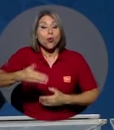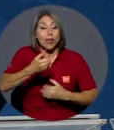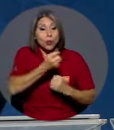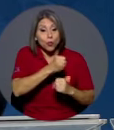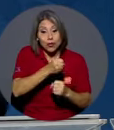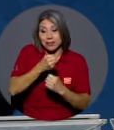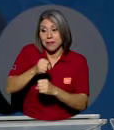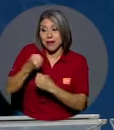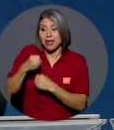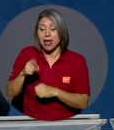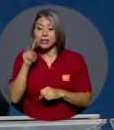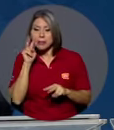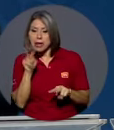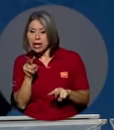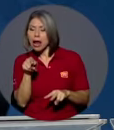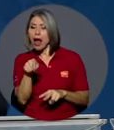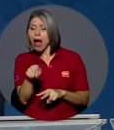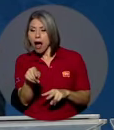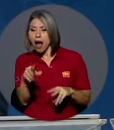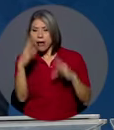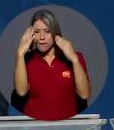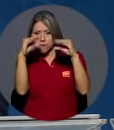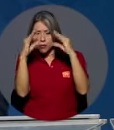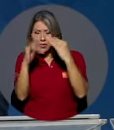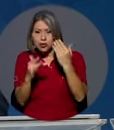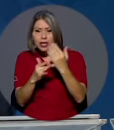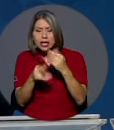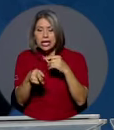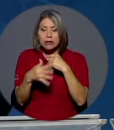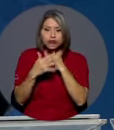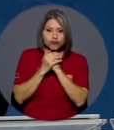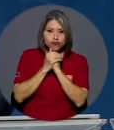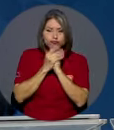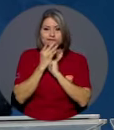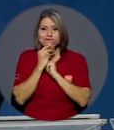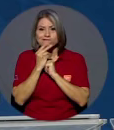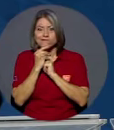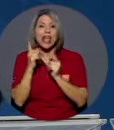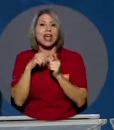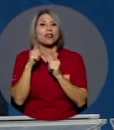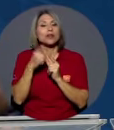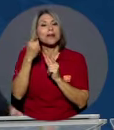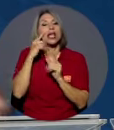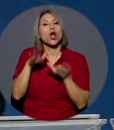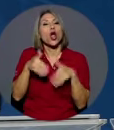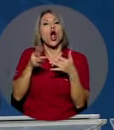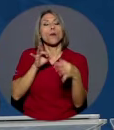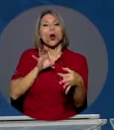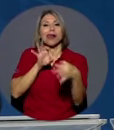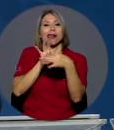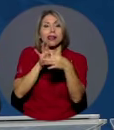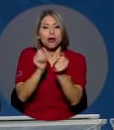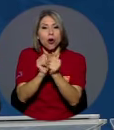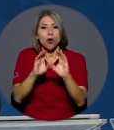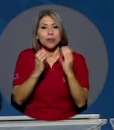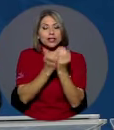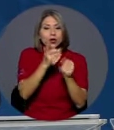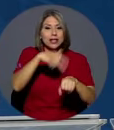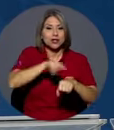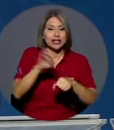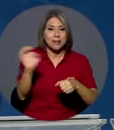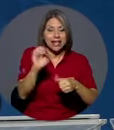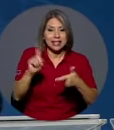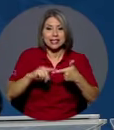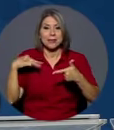locales entonces encuentran esto en su mapa y en su información técnica, empiezan entonces a ver cómo se coordina con la Comisión Nacional de Emergencia,